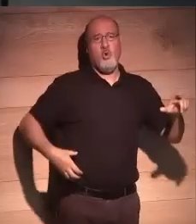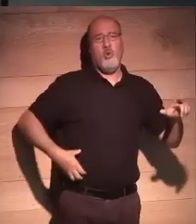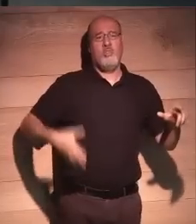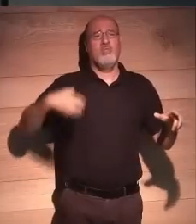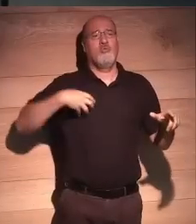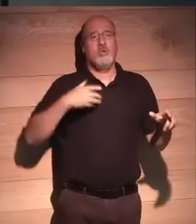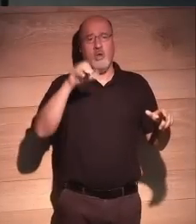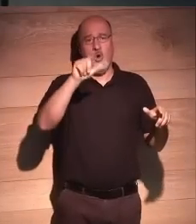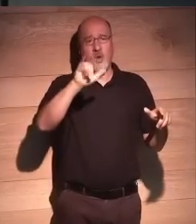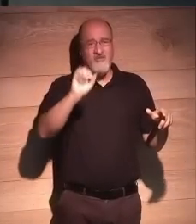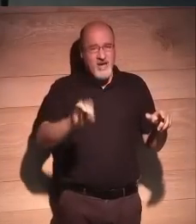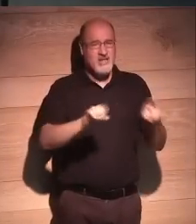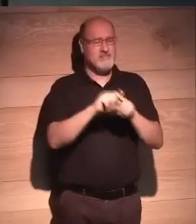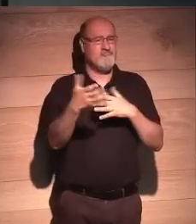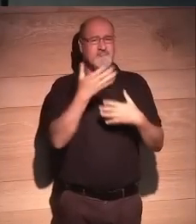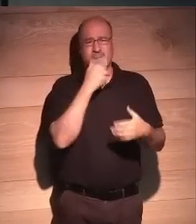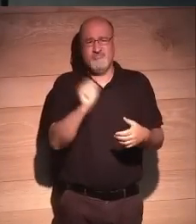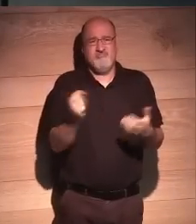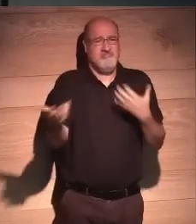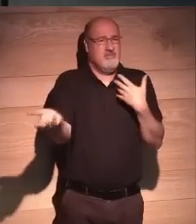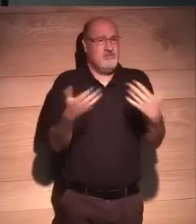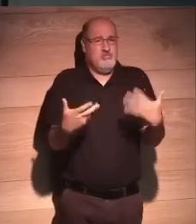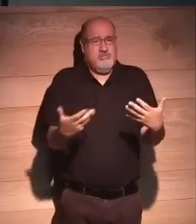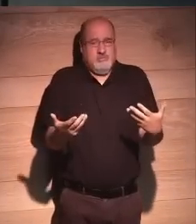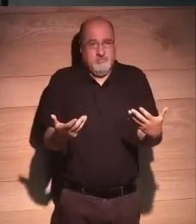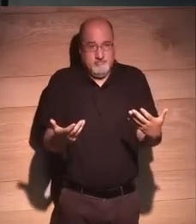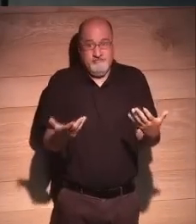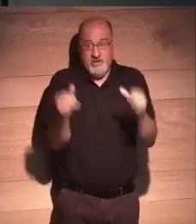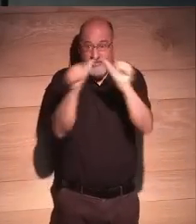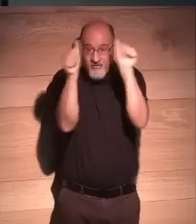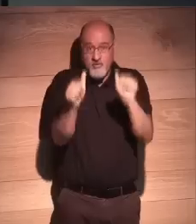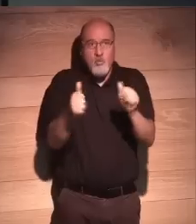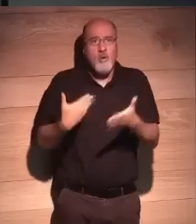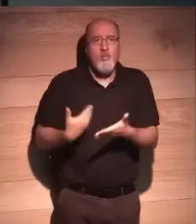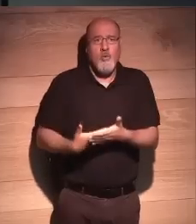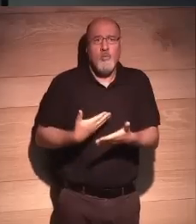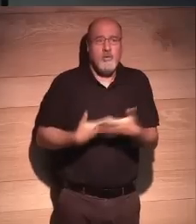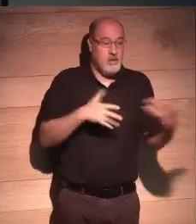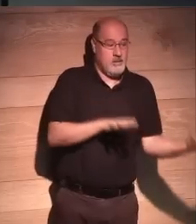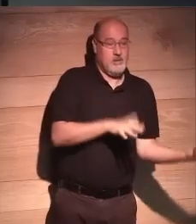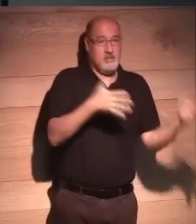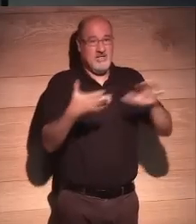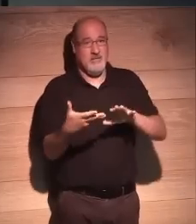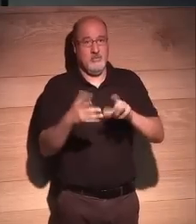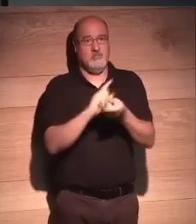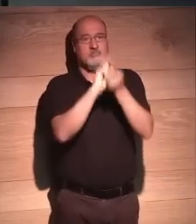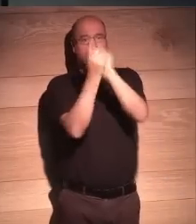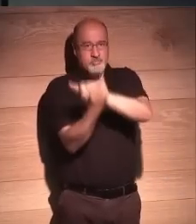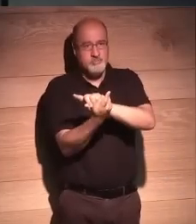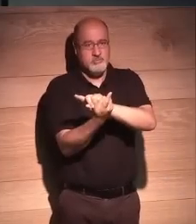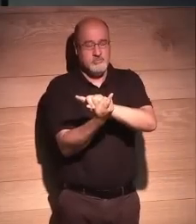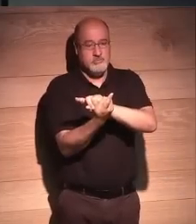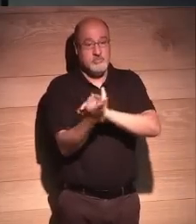tal, maravilloso, y era una manera también de comprobar cómo el cambio de manera que